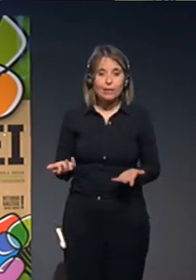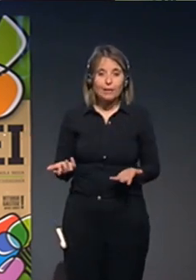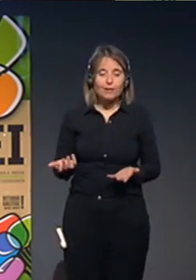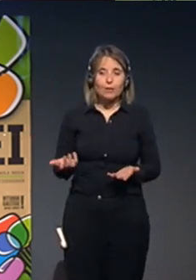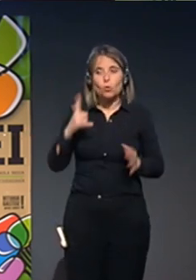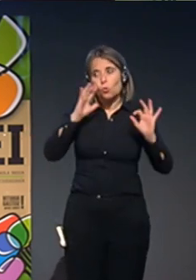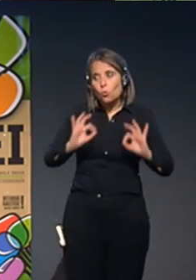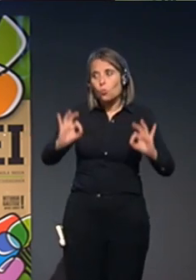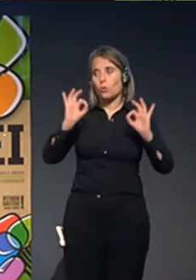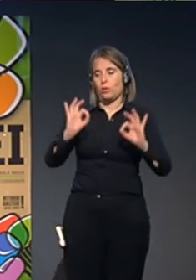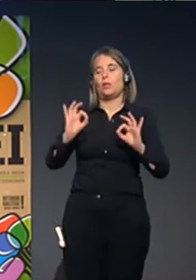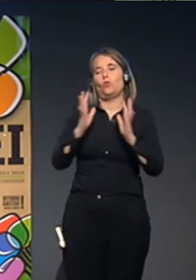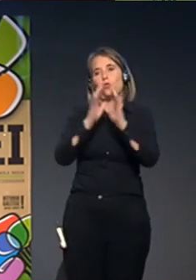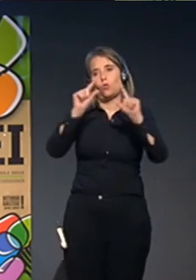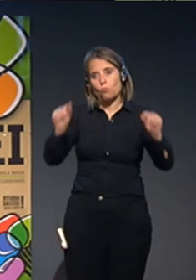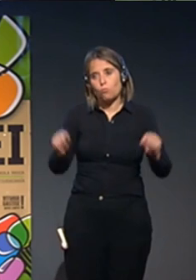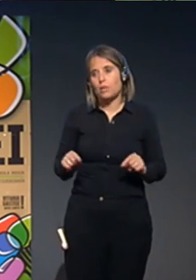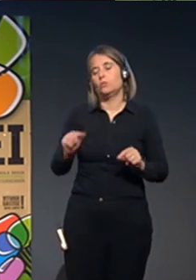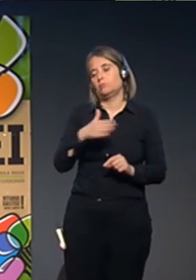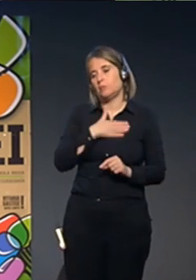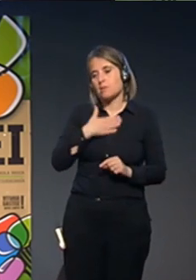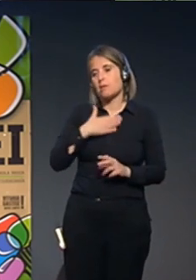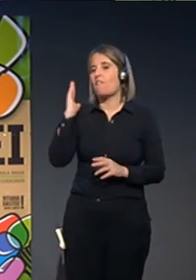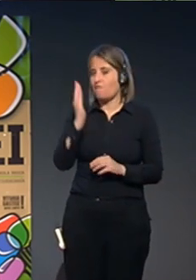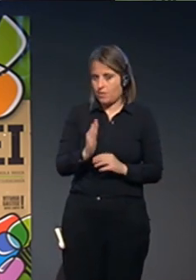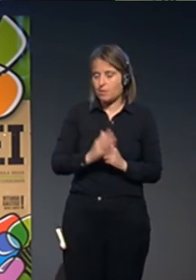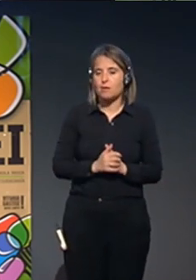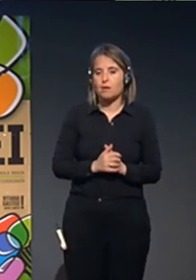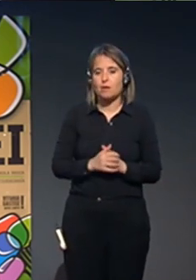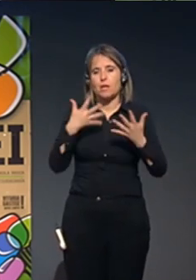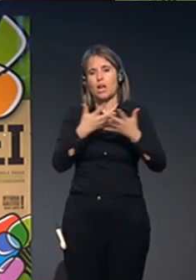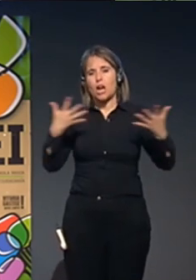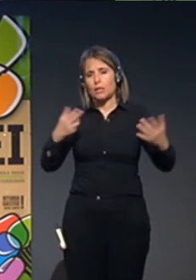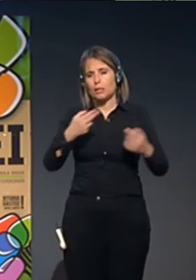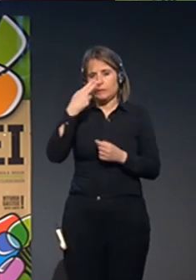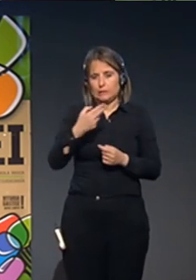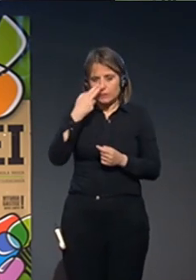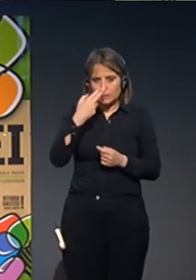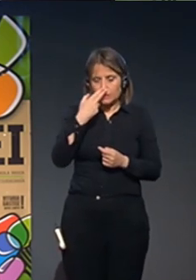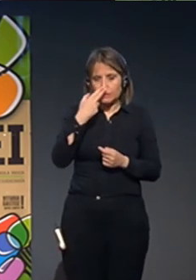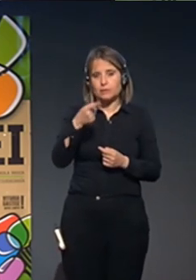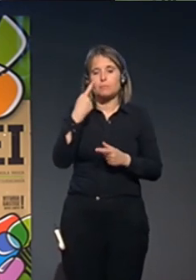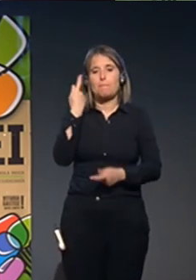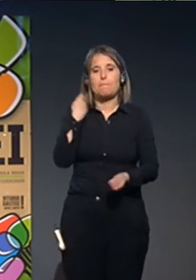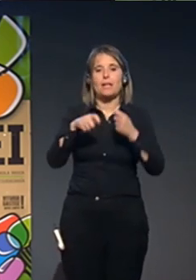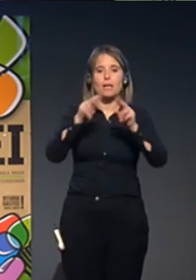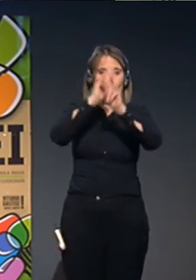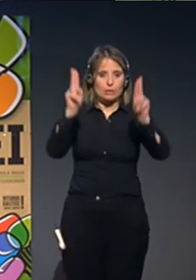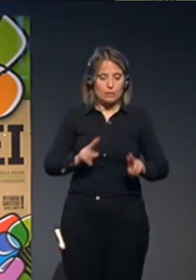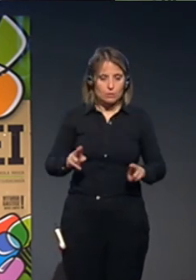que cuidado muchas de los tratados desgraciadamente han intervenido mucho los grandes intereses del mercado